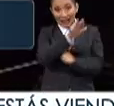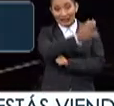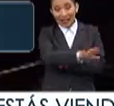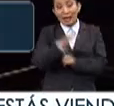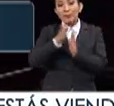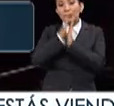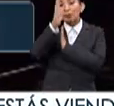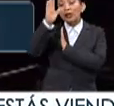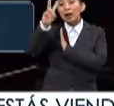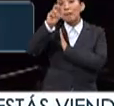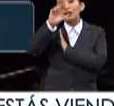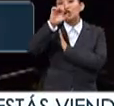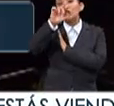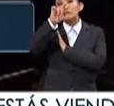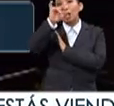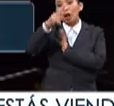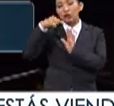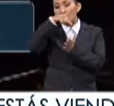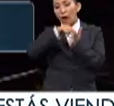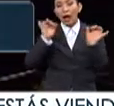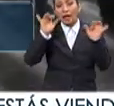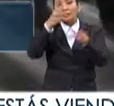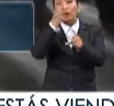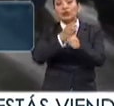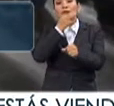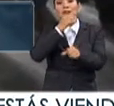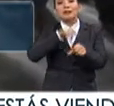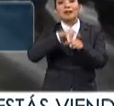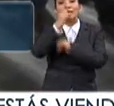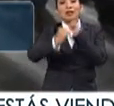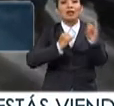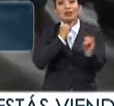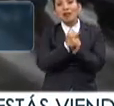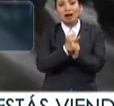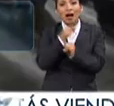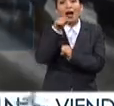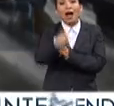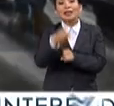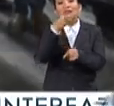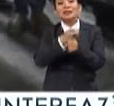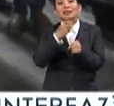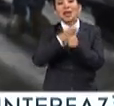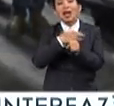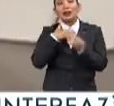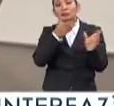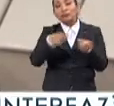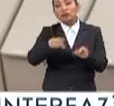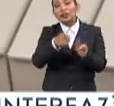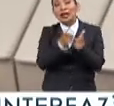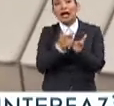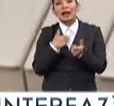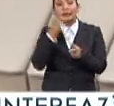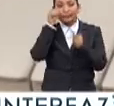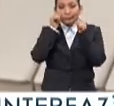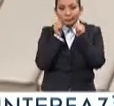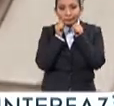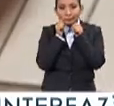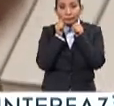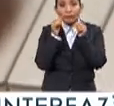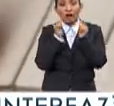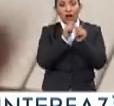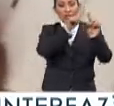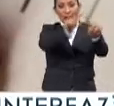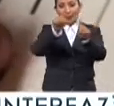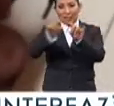y la biblioteca vasconcelos serán sedes del segundo festival internacional y terceras borradas música y ceguera a